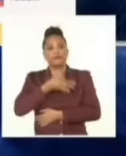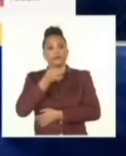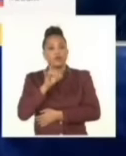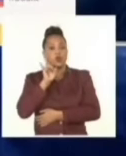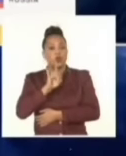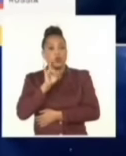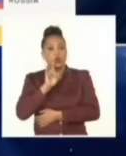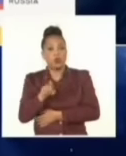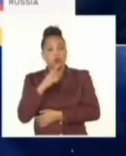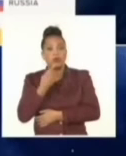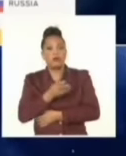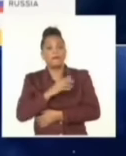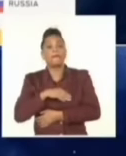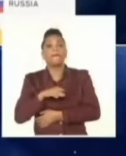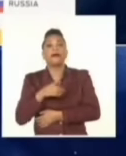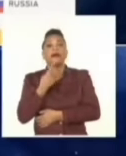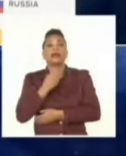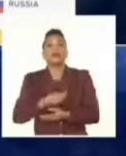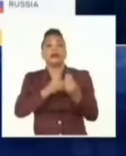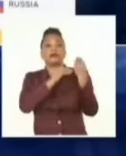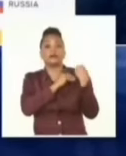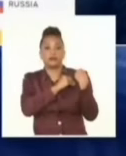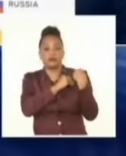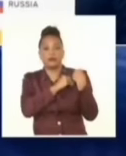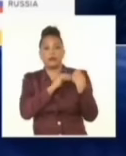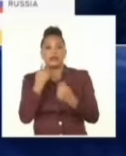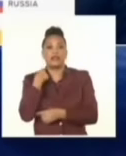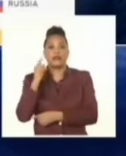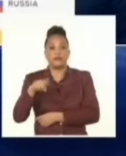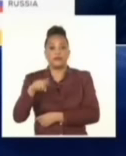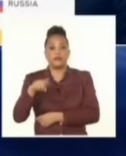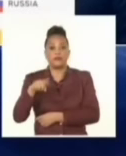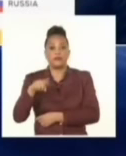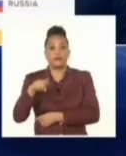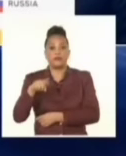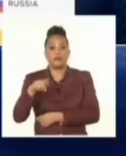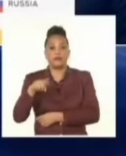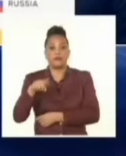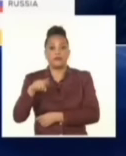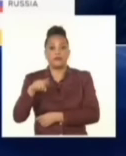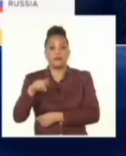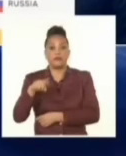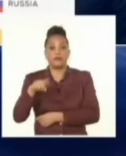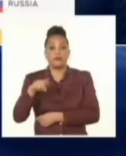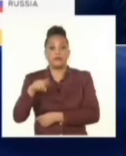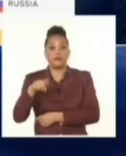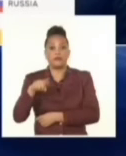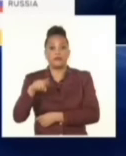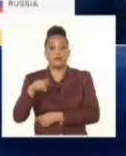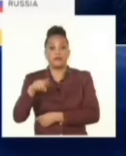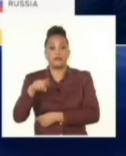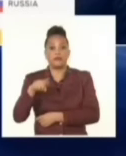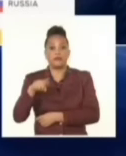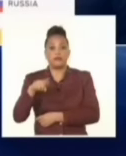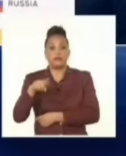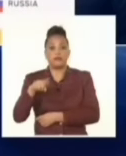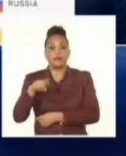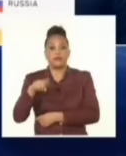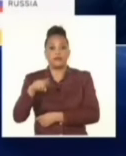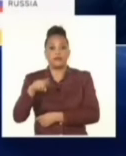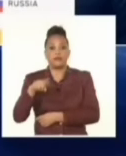asumirá el próximo año la presidencia protempore del grupo Usted cree que Cuba se quiere comprar esa